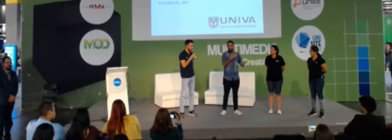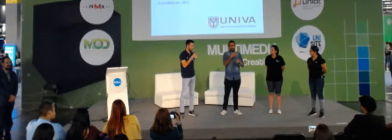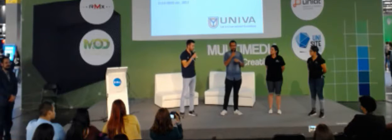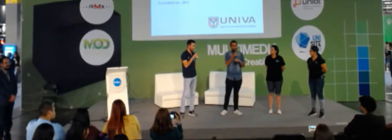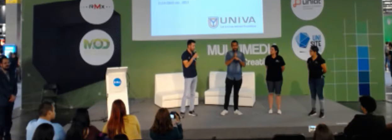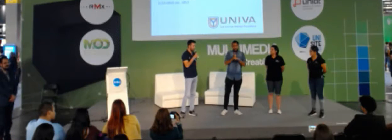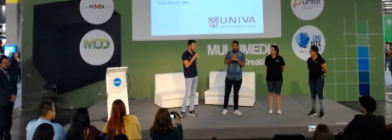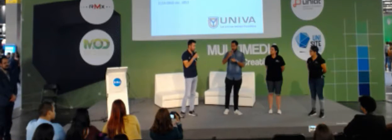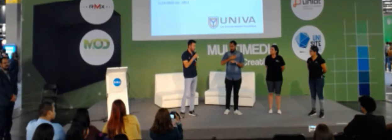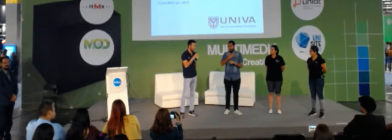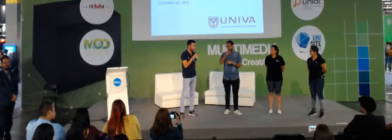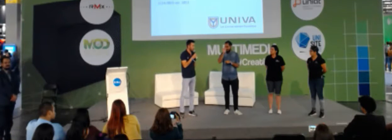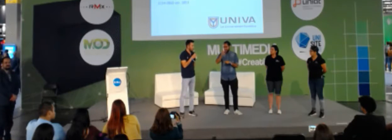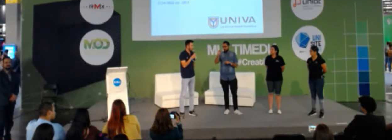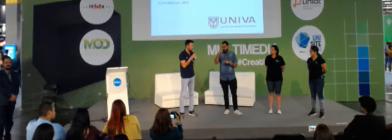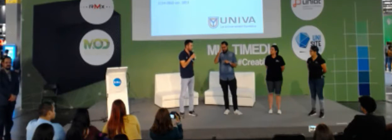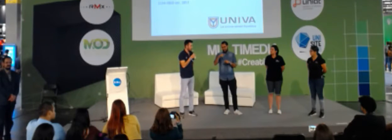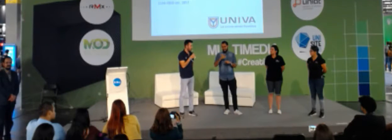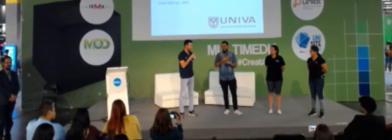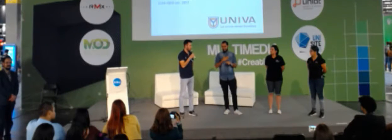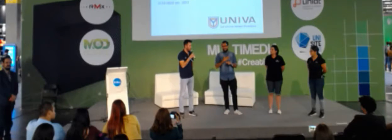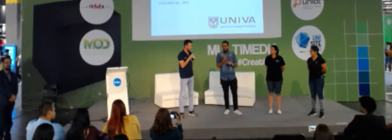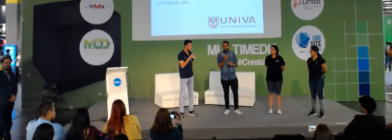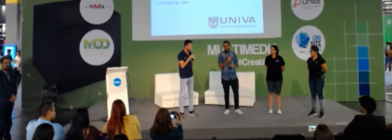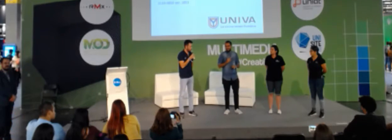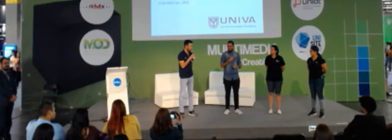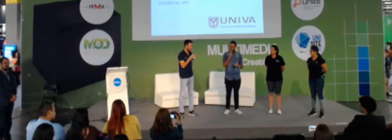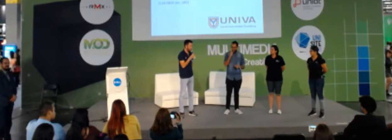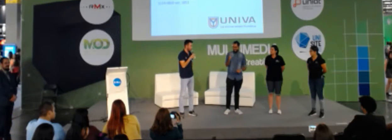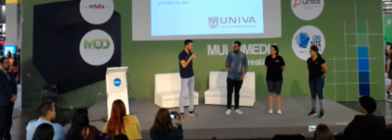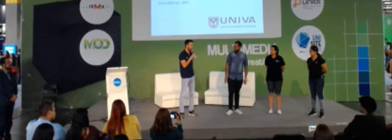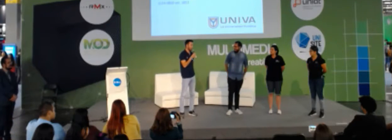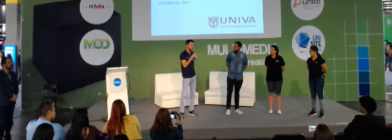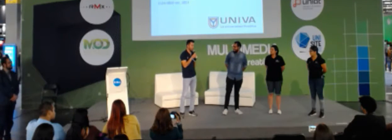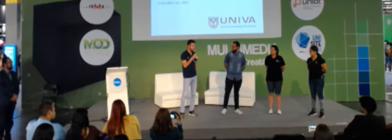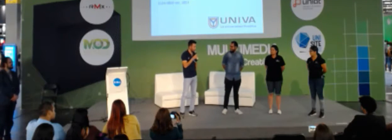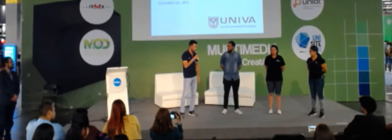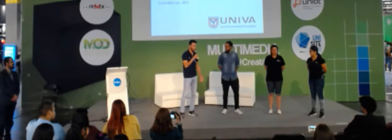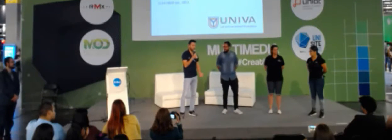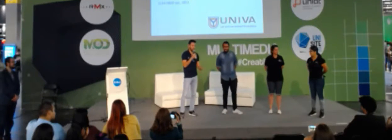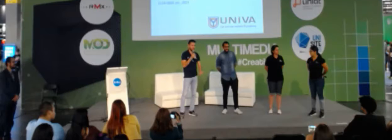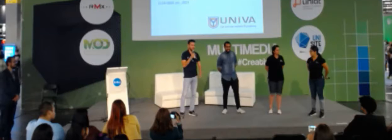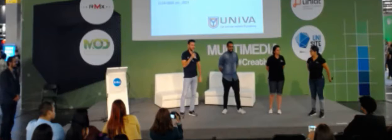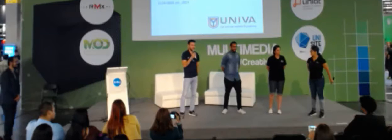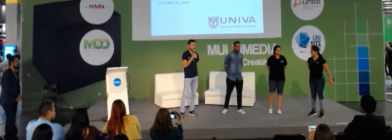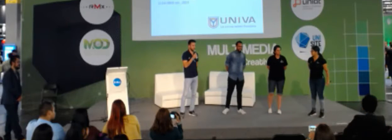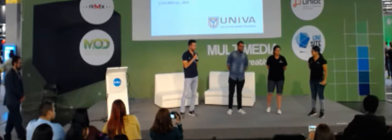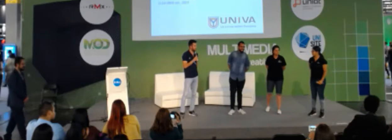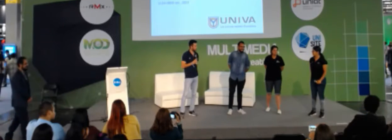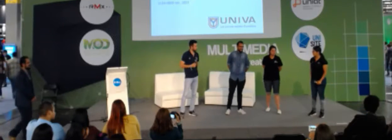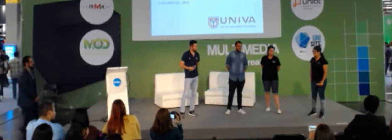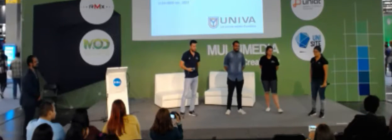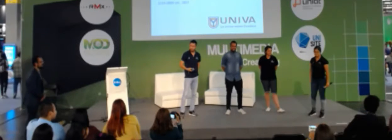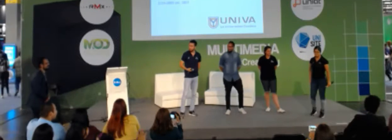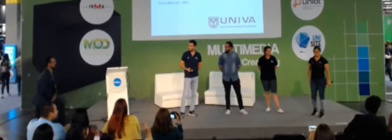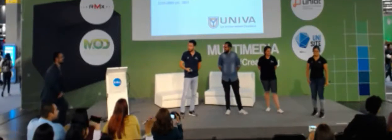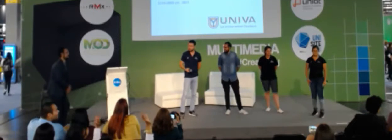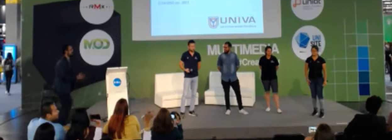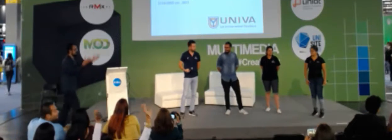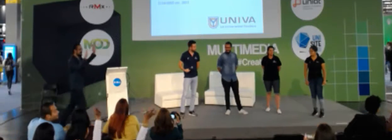este proyecto de Juventud Sorda hemos tenido mayor apertura y pues bueno, me da mucho gusto verlos aquí presentes.